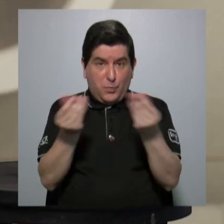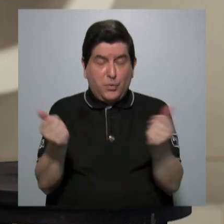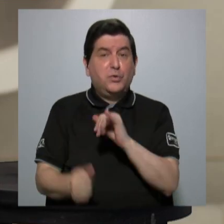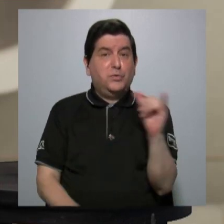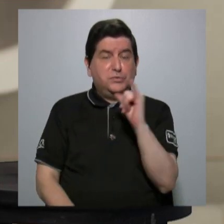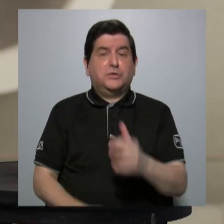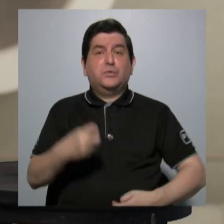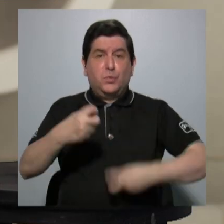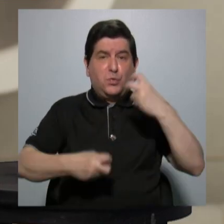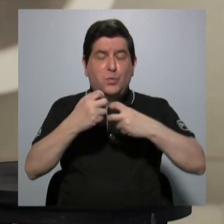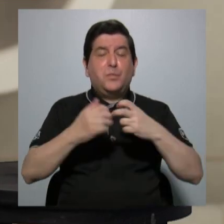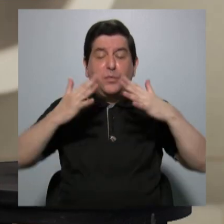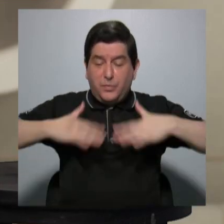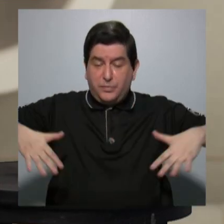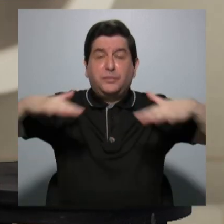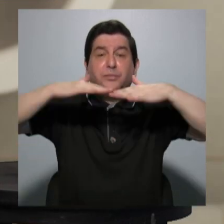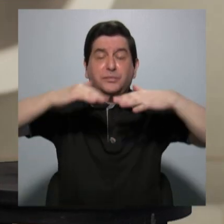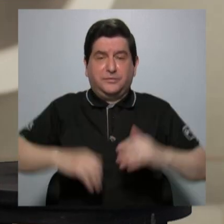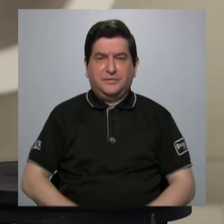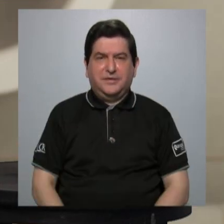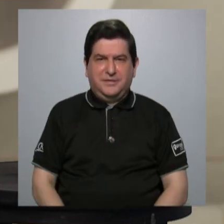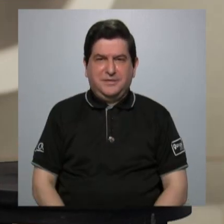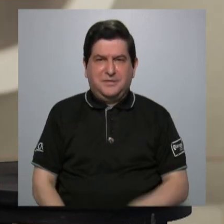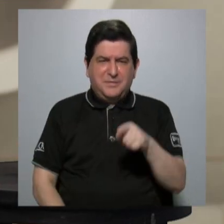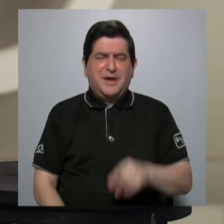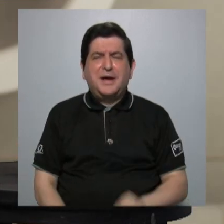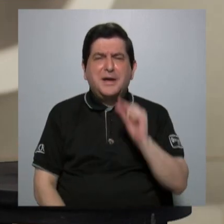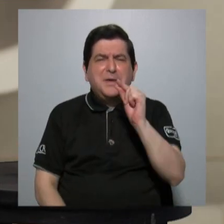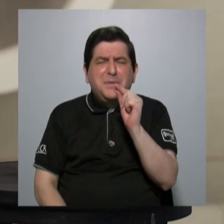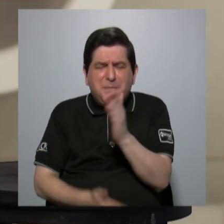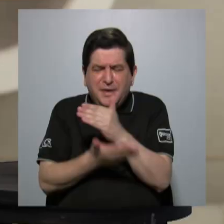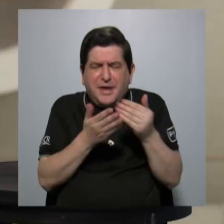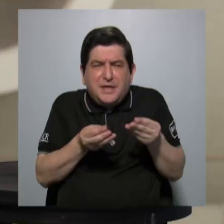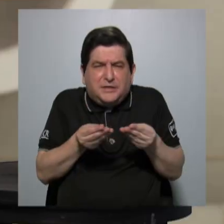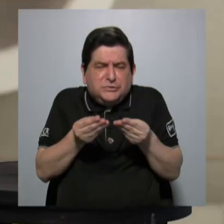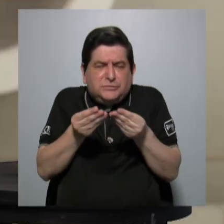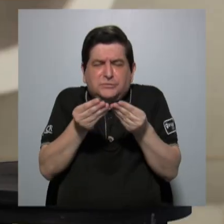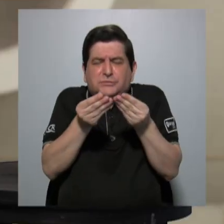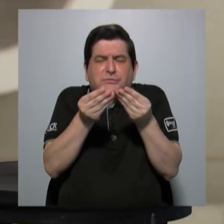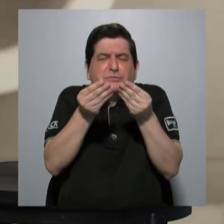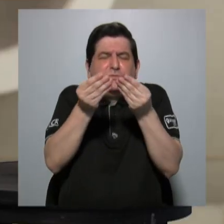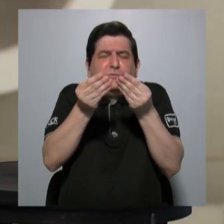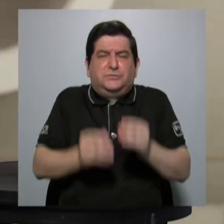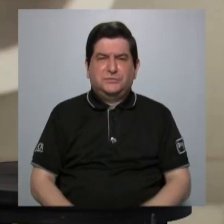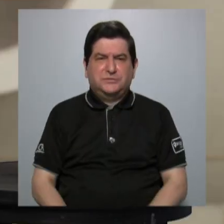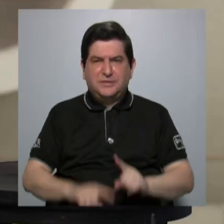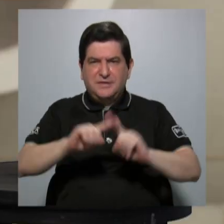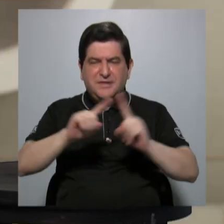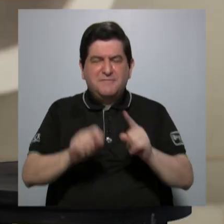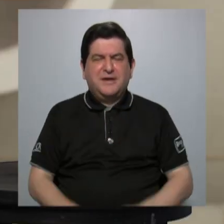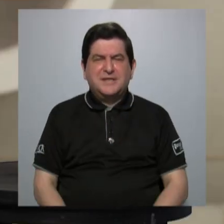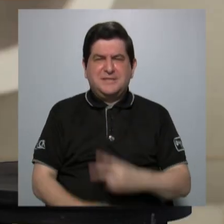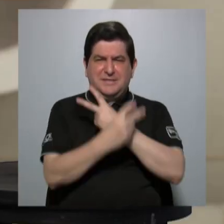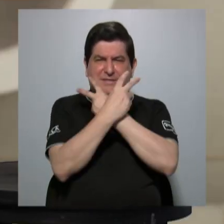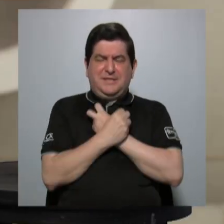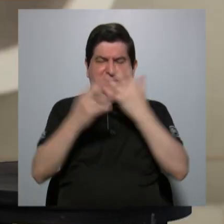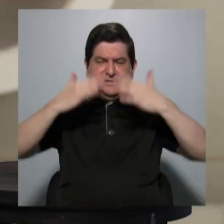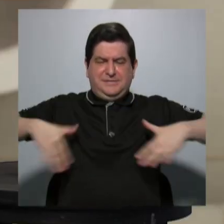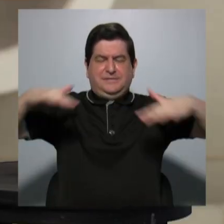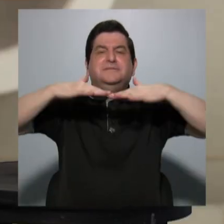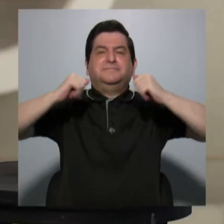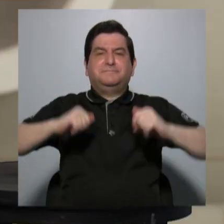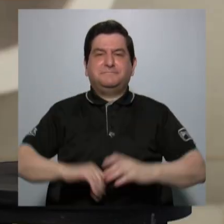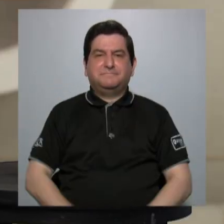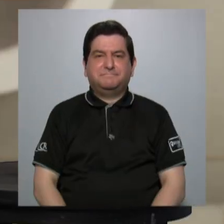causan también problemas climáticos porque se generan micropartículas y otras emisiones tóxicas al